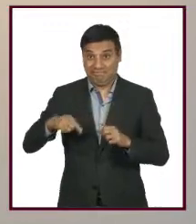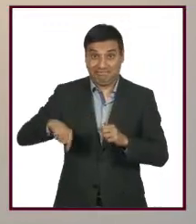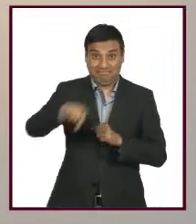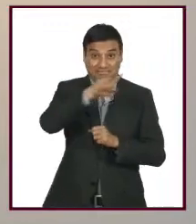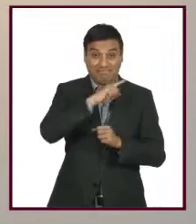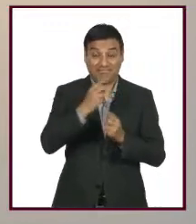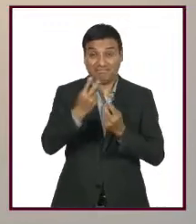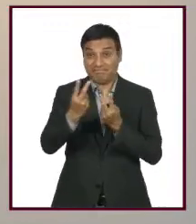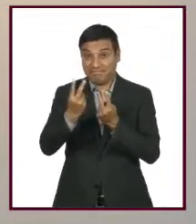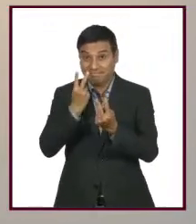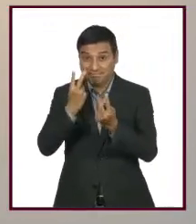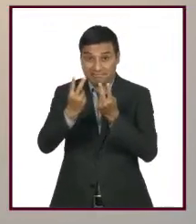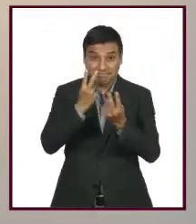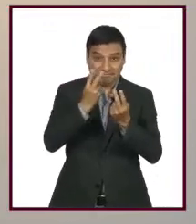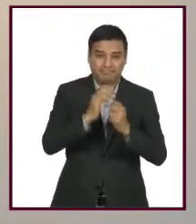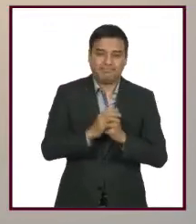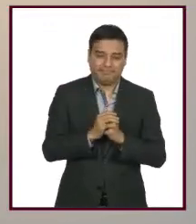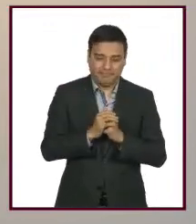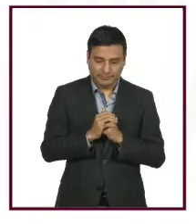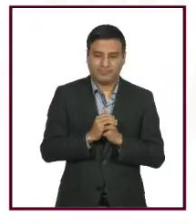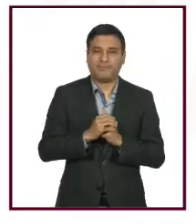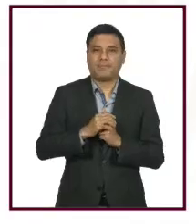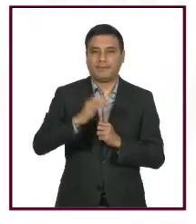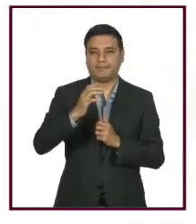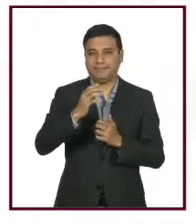docentes, la escuela es un factor